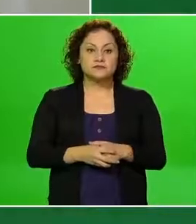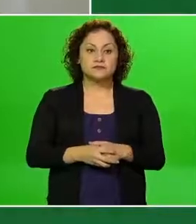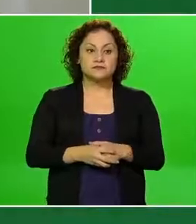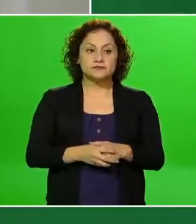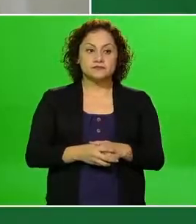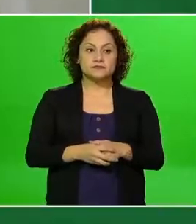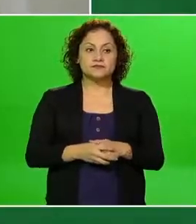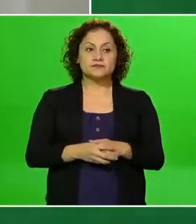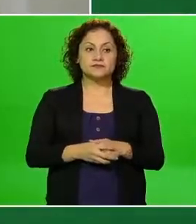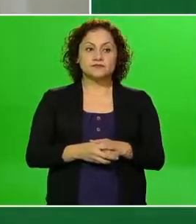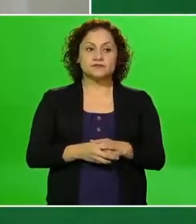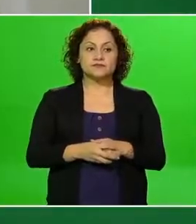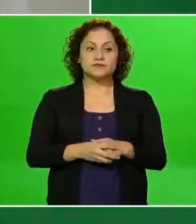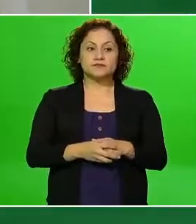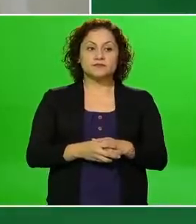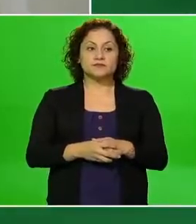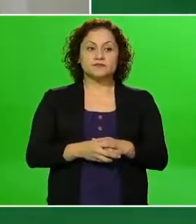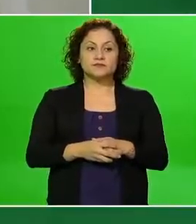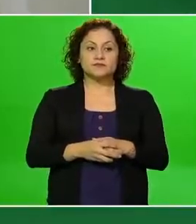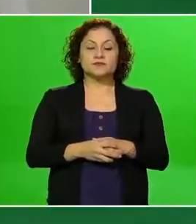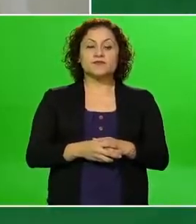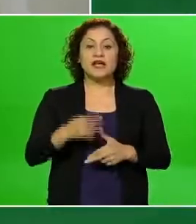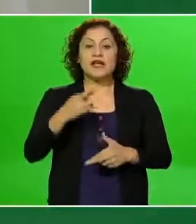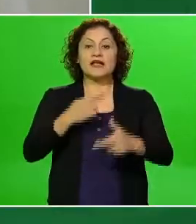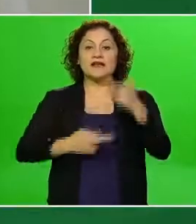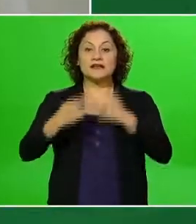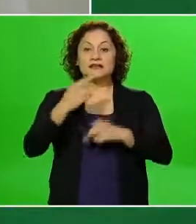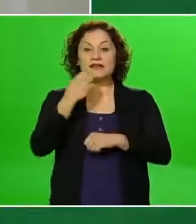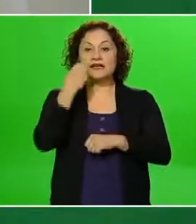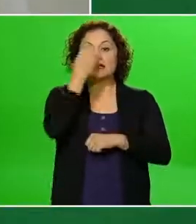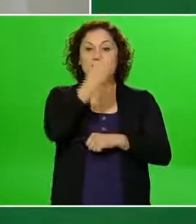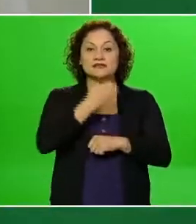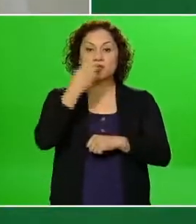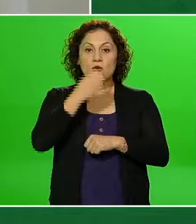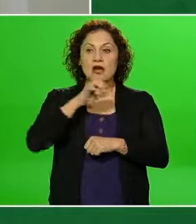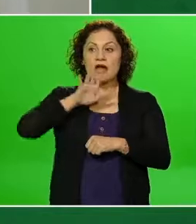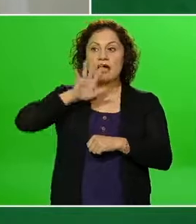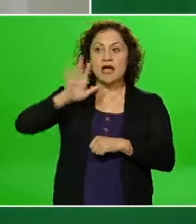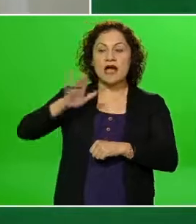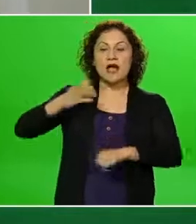el programa de regreso a clases en escuelas rurales en Campeche.